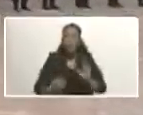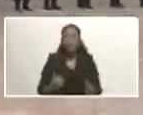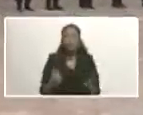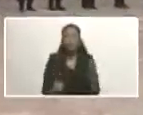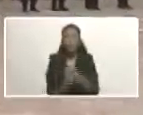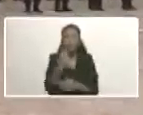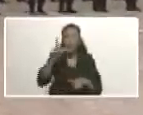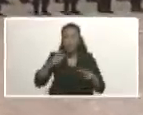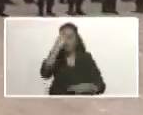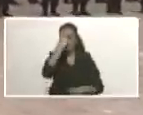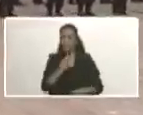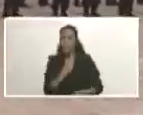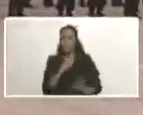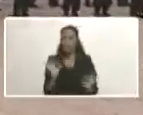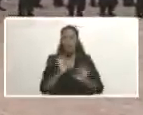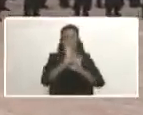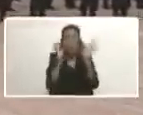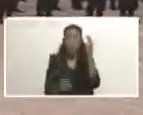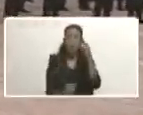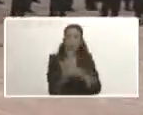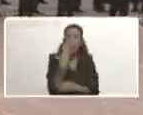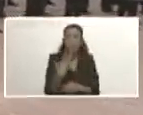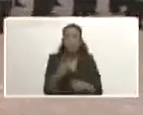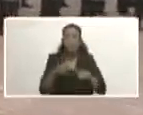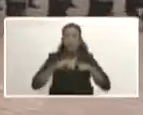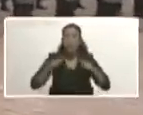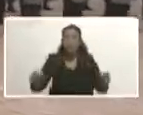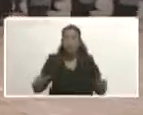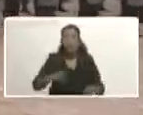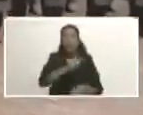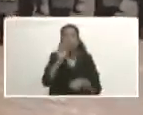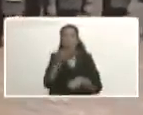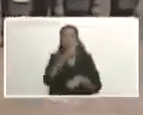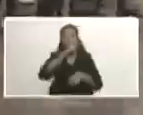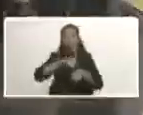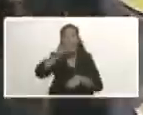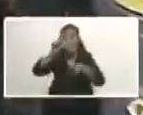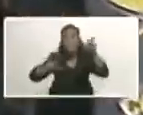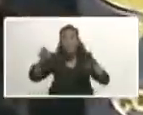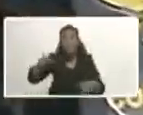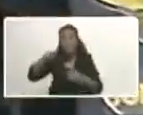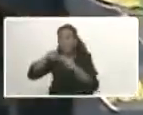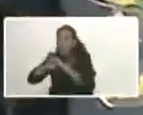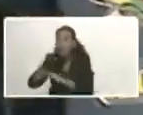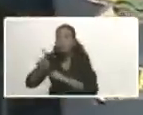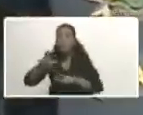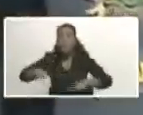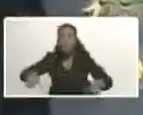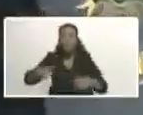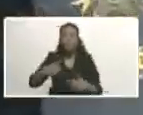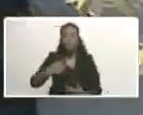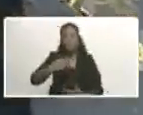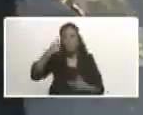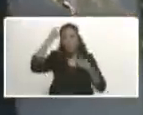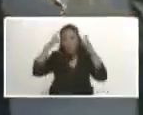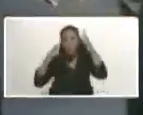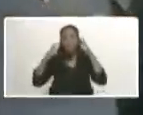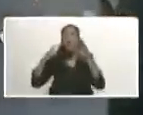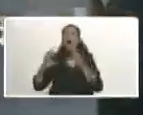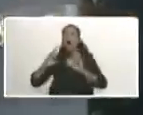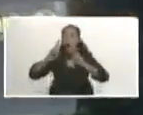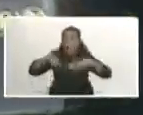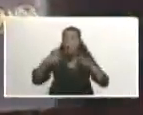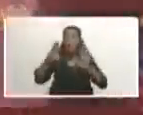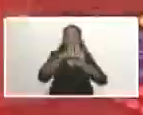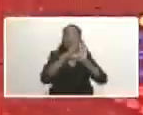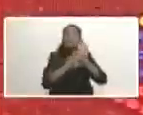proximidad ciudadana por medio de la creación de la grandiosa Guardia del Pueblo, donde nuestro comandante supremo conceptualiza su